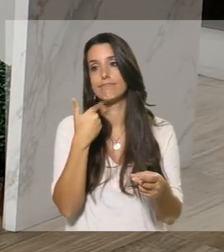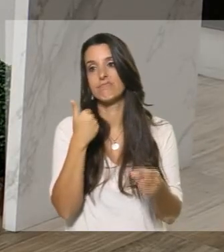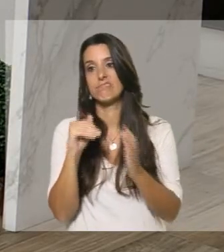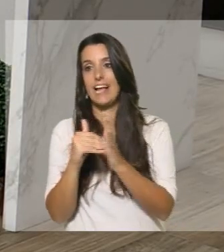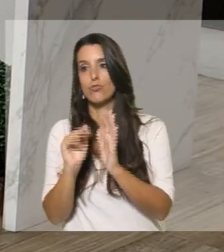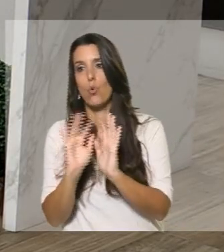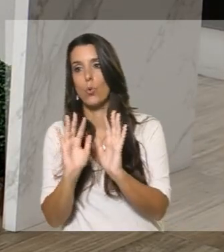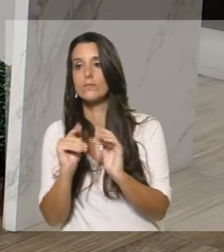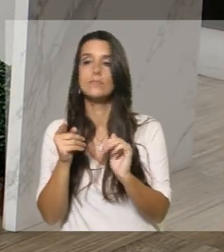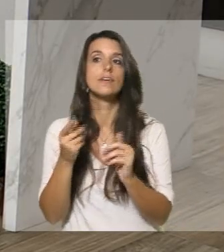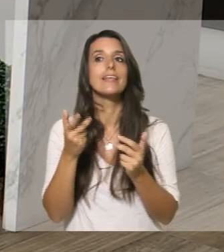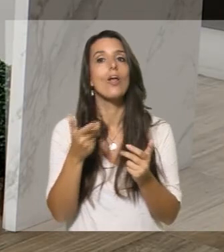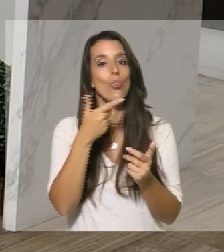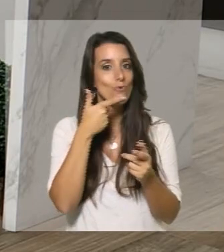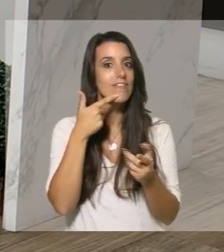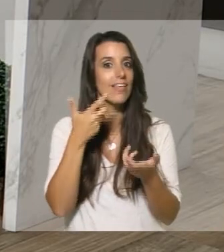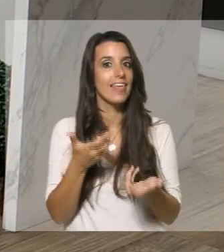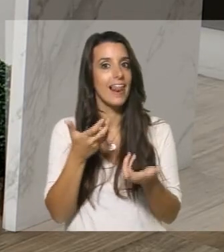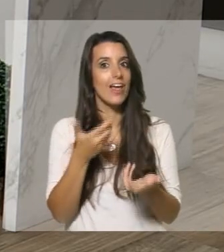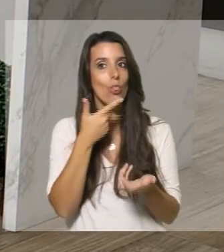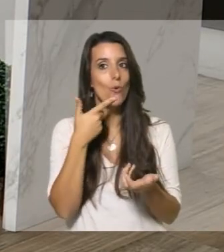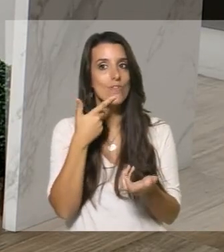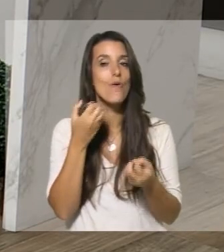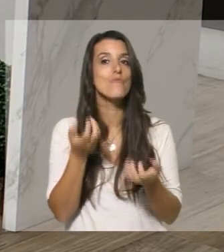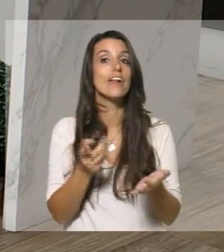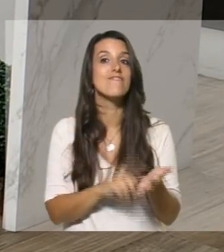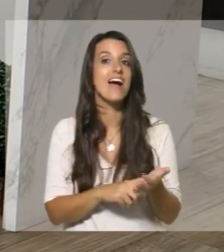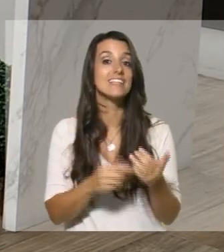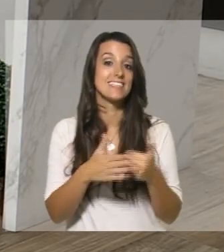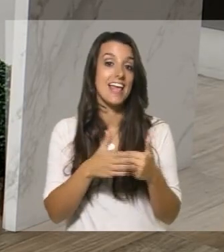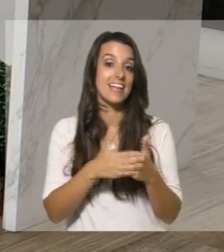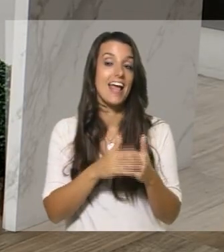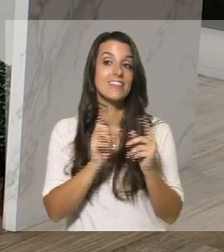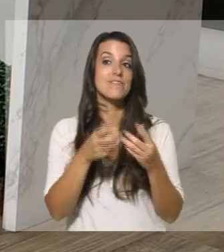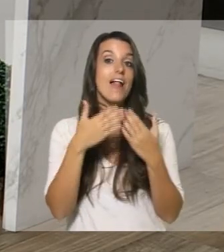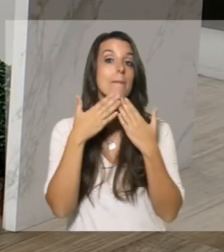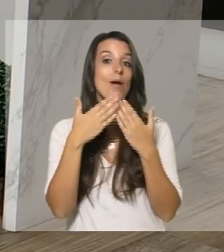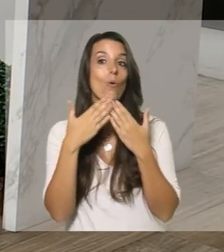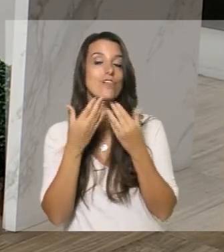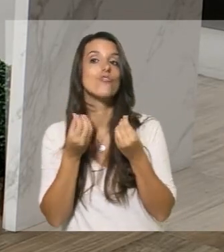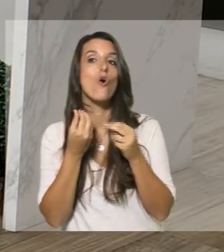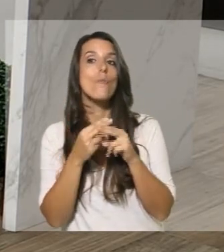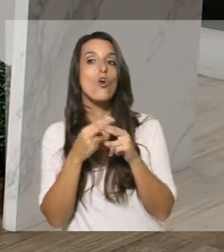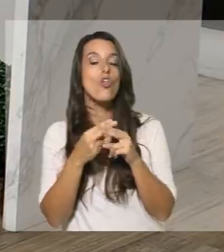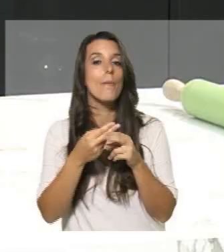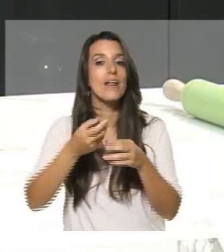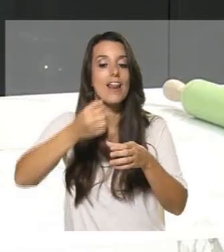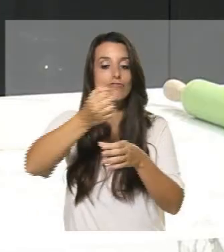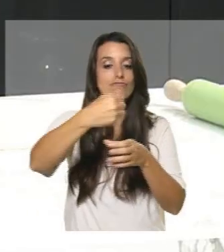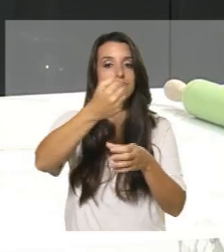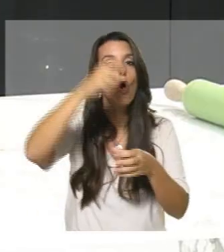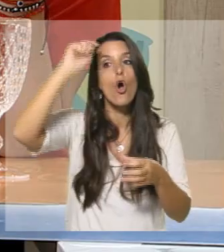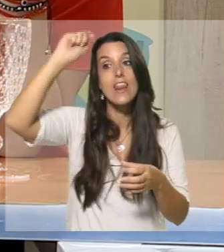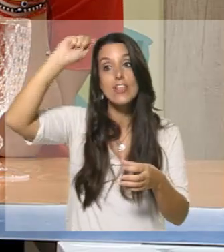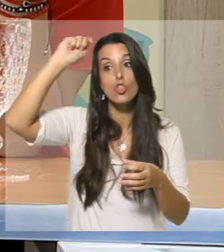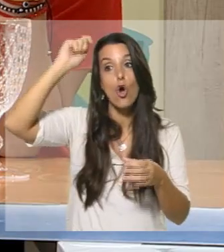Está más tentado por lo dulce. Está más tentado por lo dulce. No, porque es que lo tengo más cerca. Estuvo averiguando cómo se llamaban los gorritos. Es verdad.